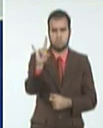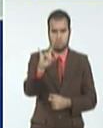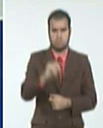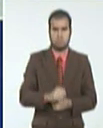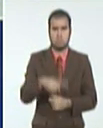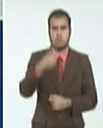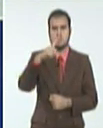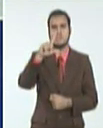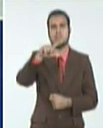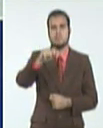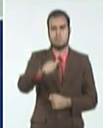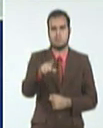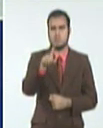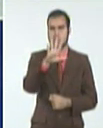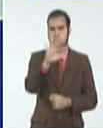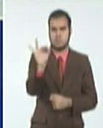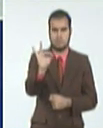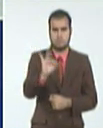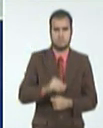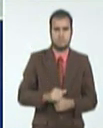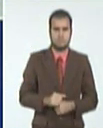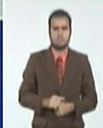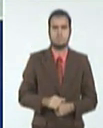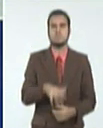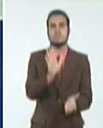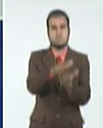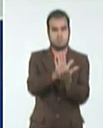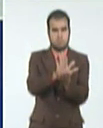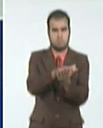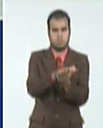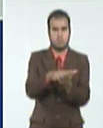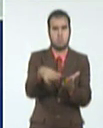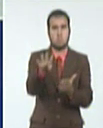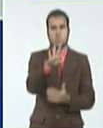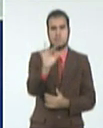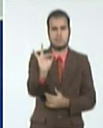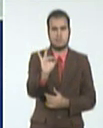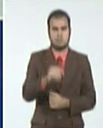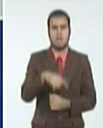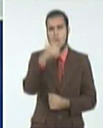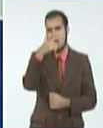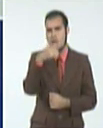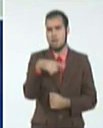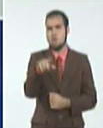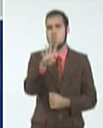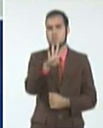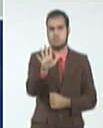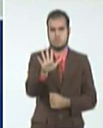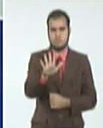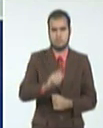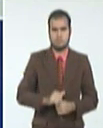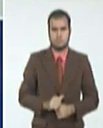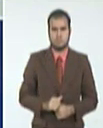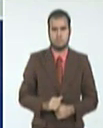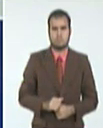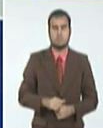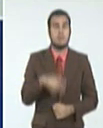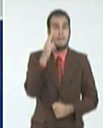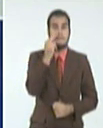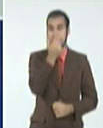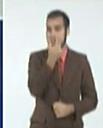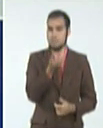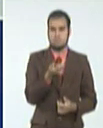Limonar 57, Ciénaga de Zapata 47, Los Jarabos 45 y en Martí se